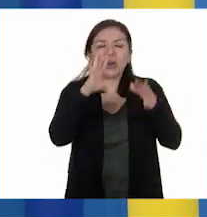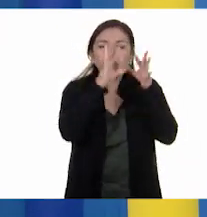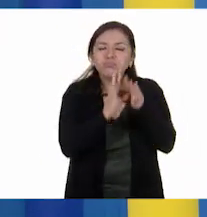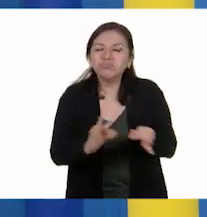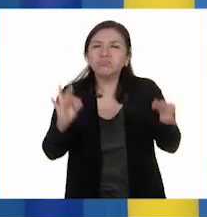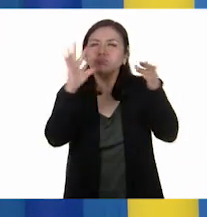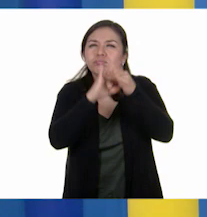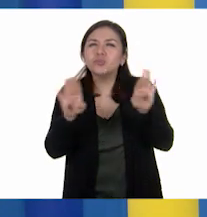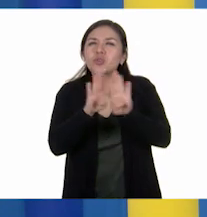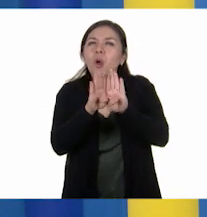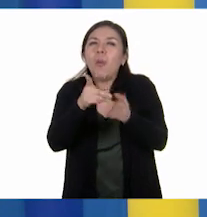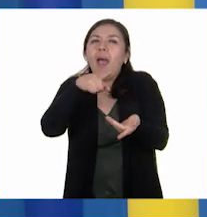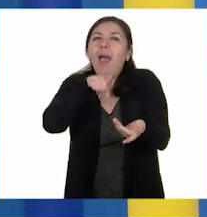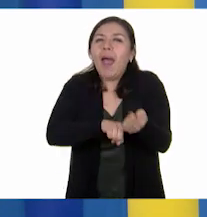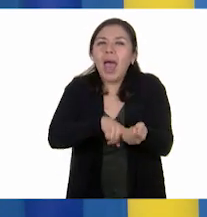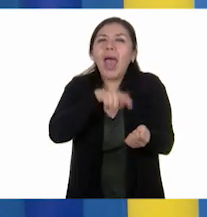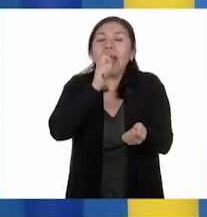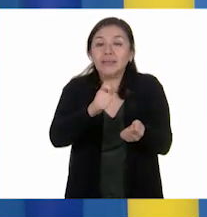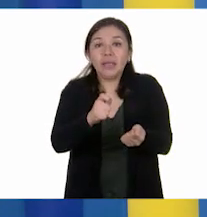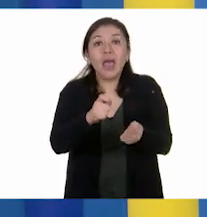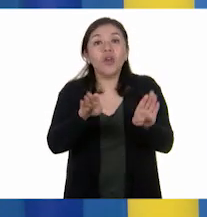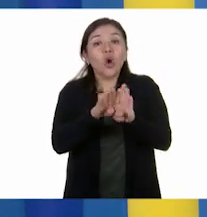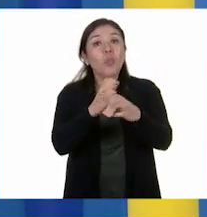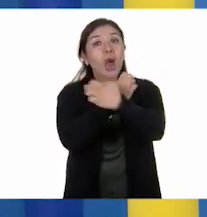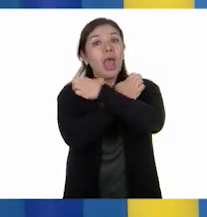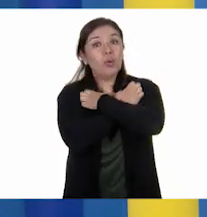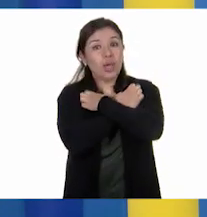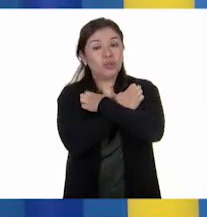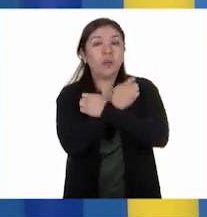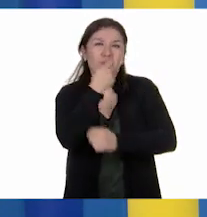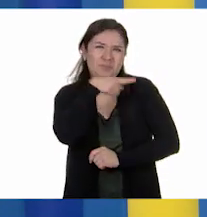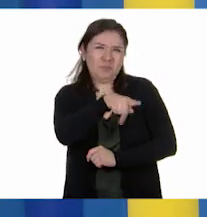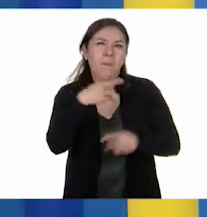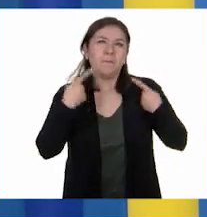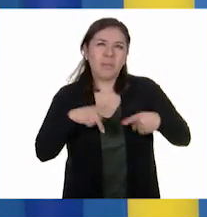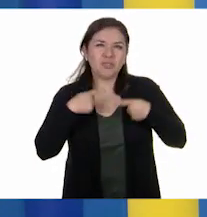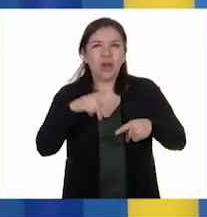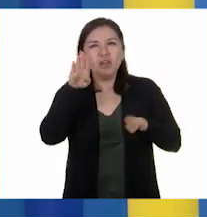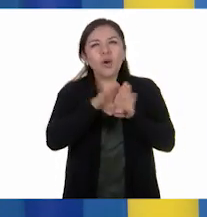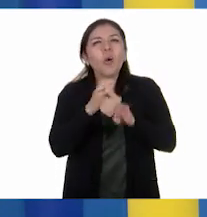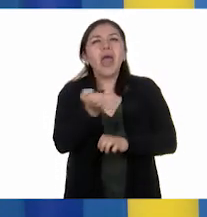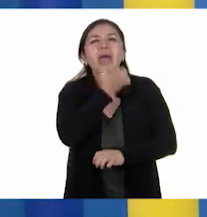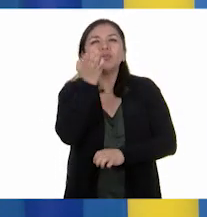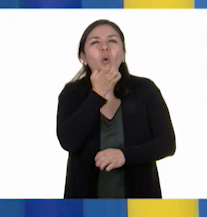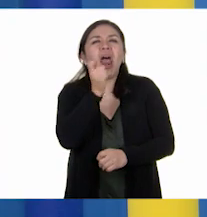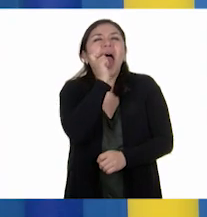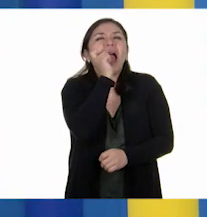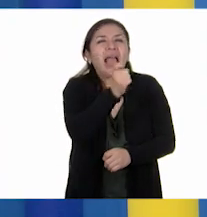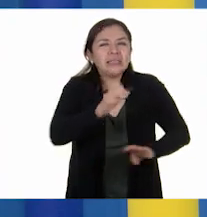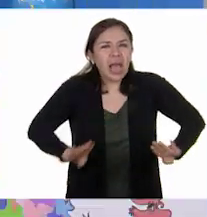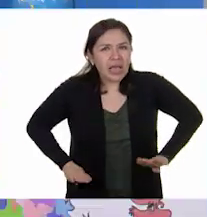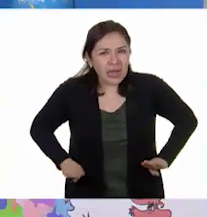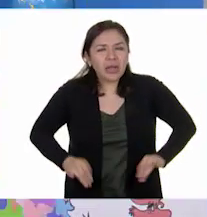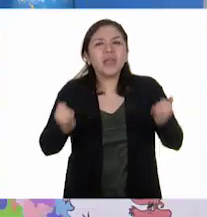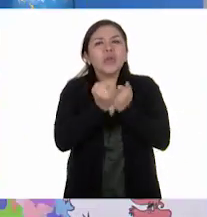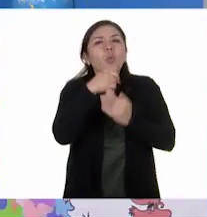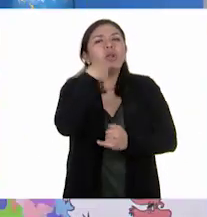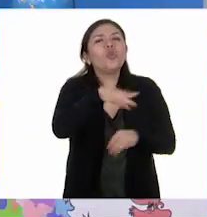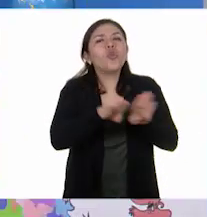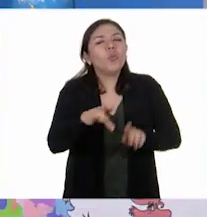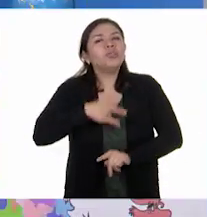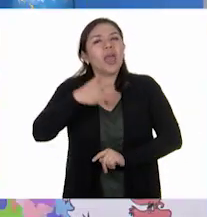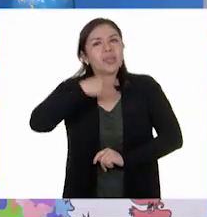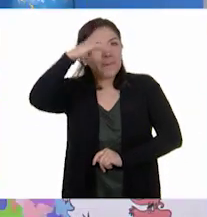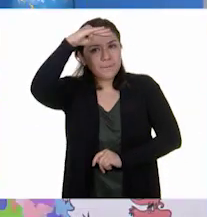manera implícita tanto la educación escolar del personaje como su manera de pensar. Muy bien. Y en